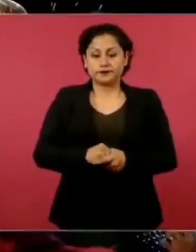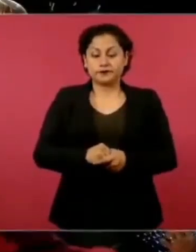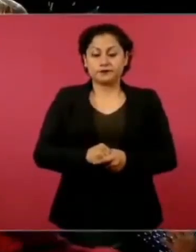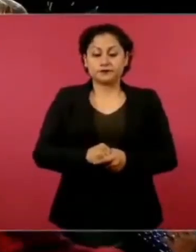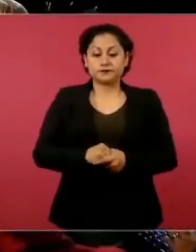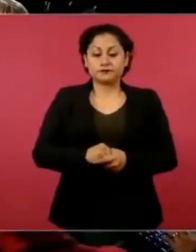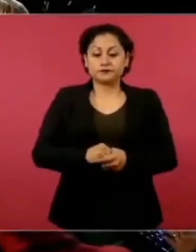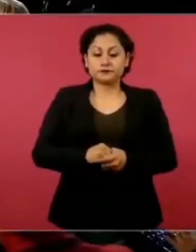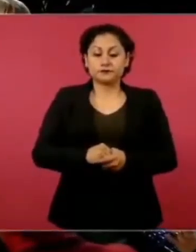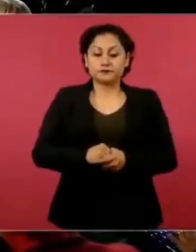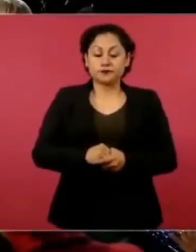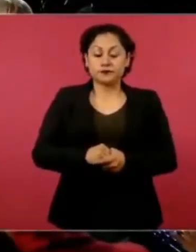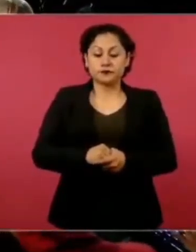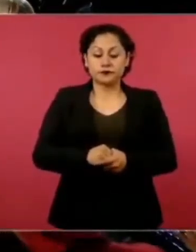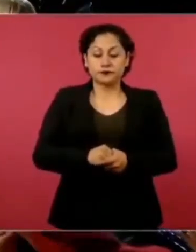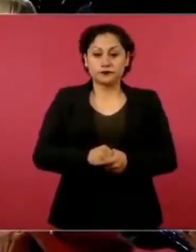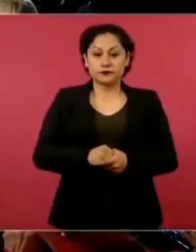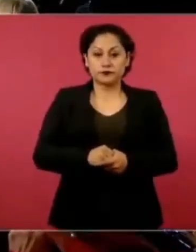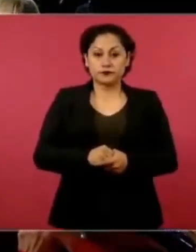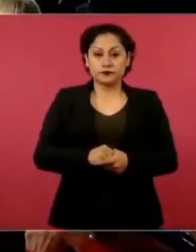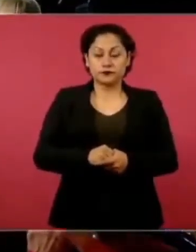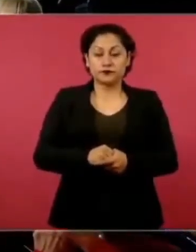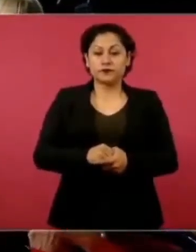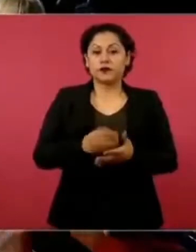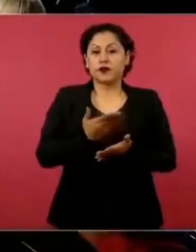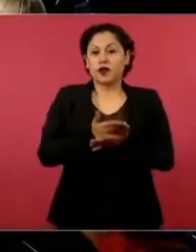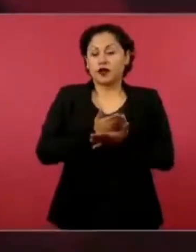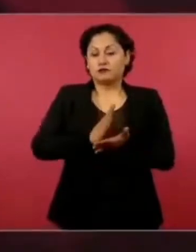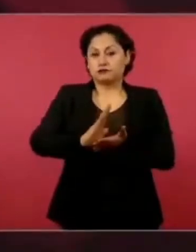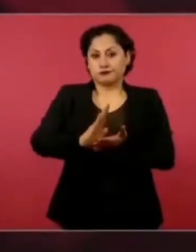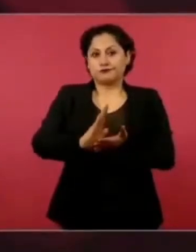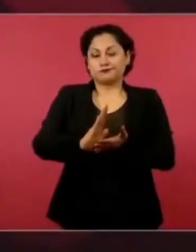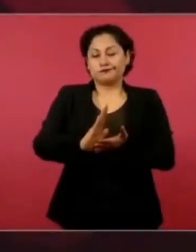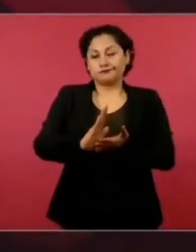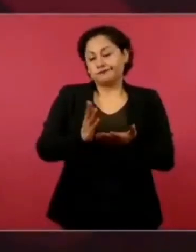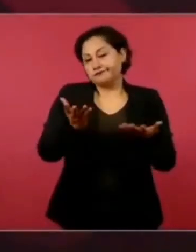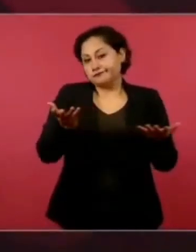Y agradecerle a todos los contribuyentes,